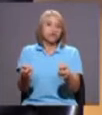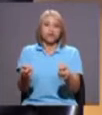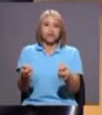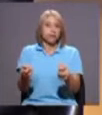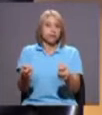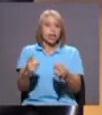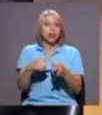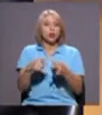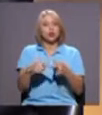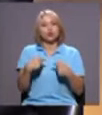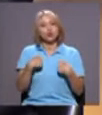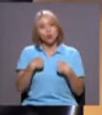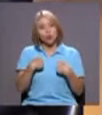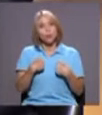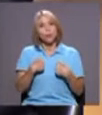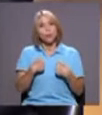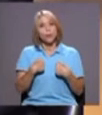estoy